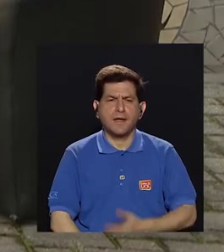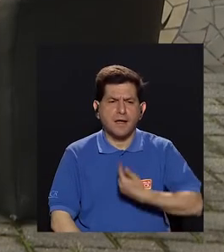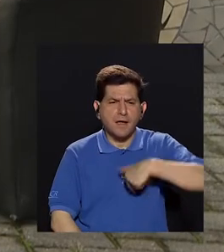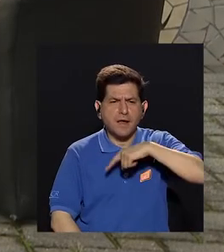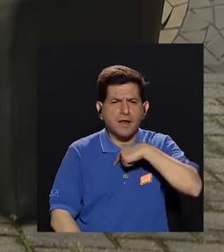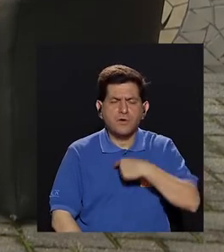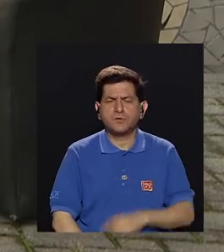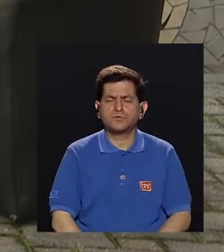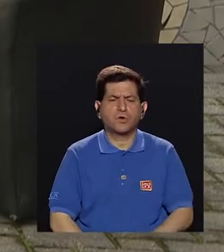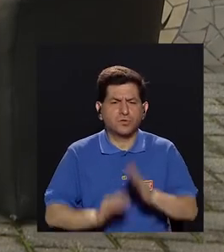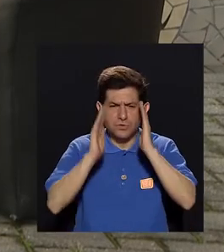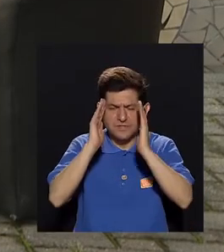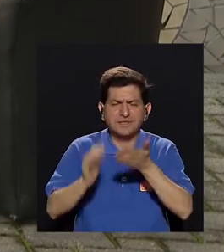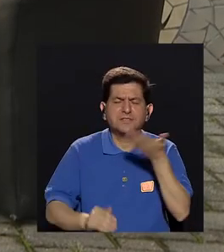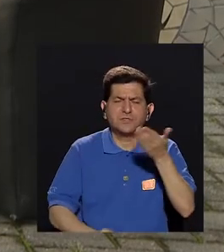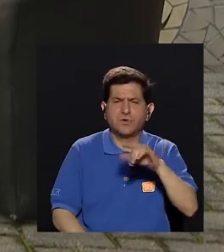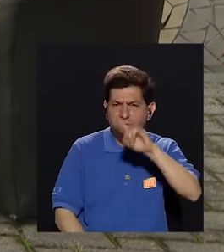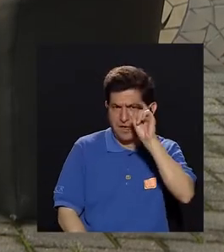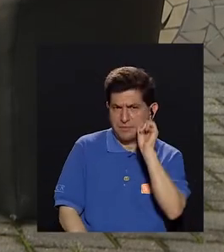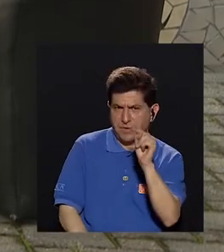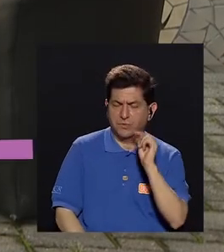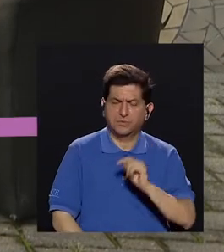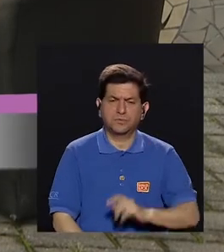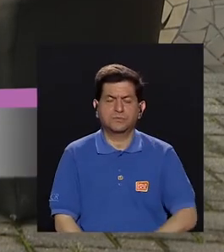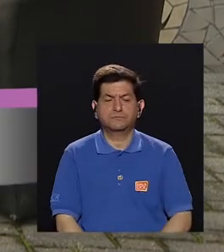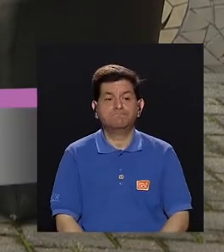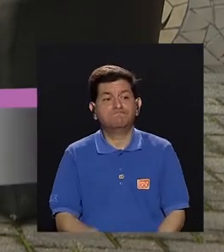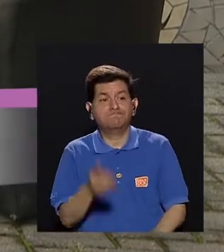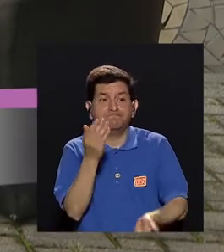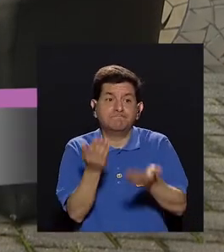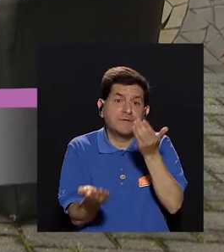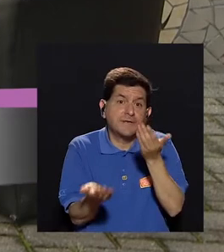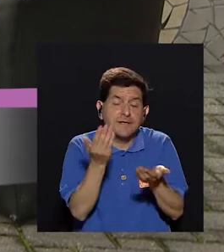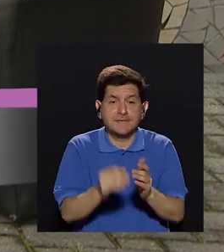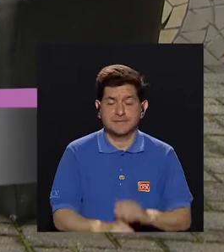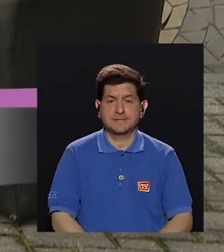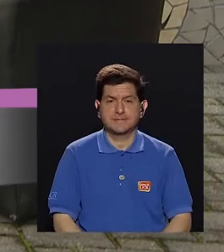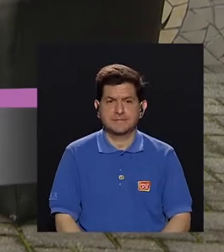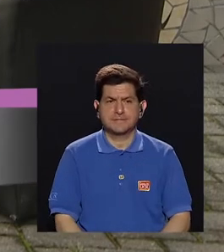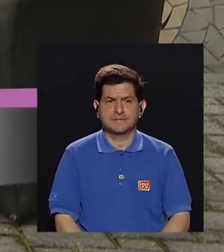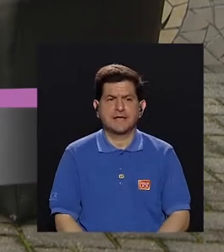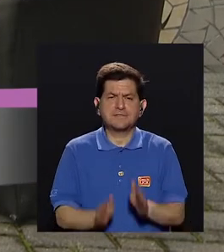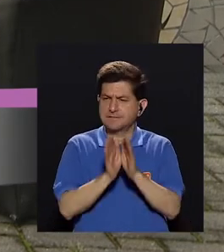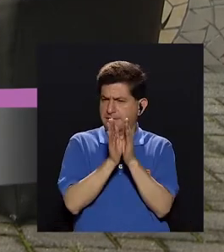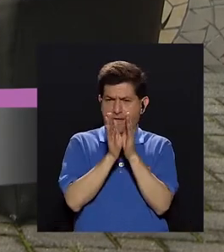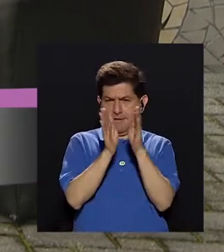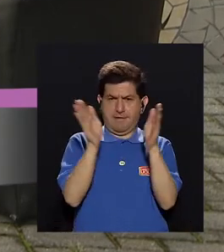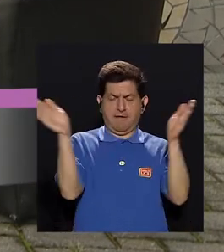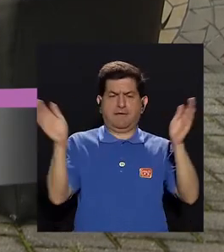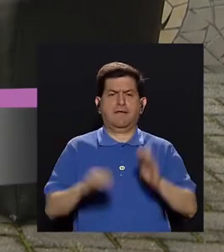debemos de prestarle atención? Ok, tal vez podemos hacer de manera muy